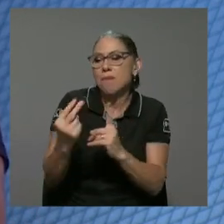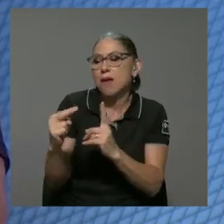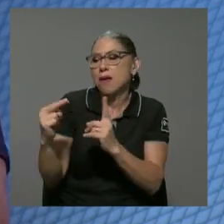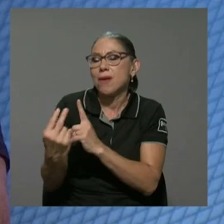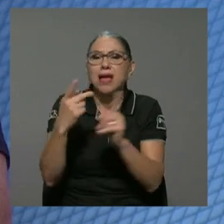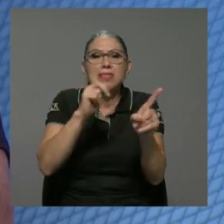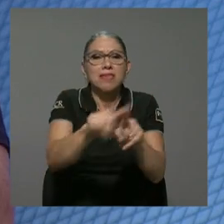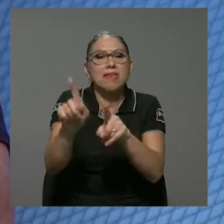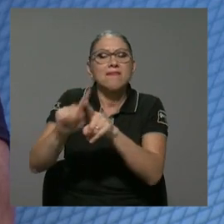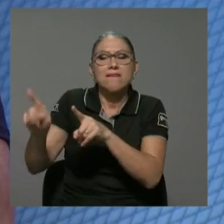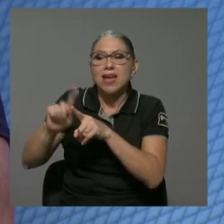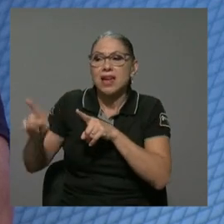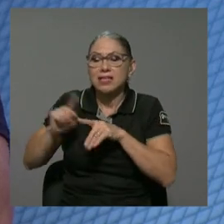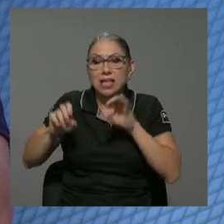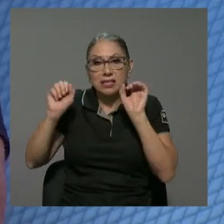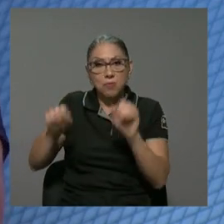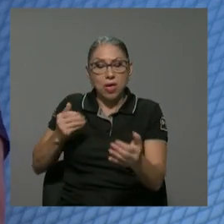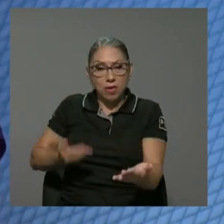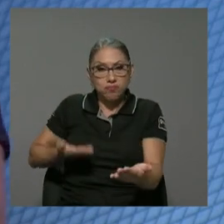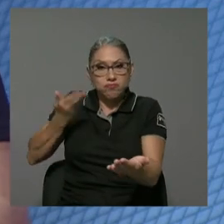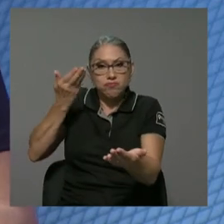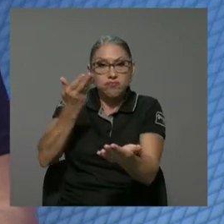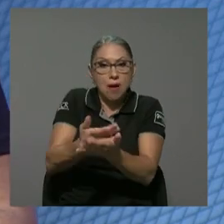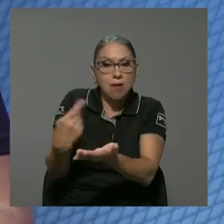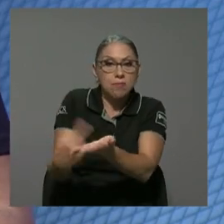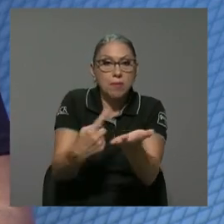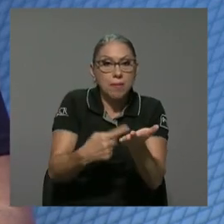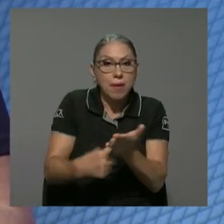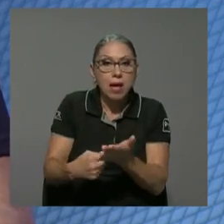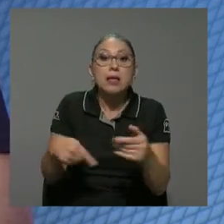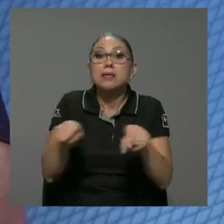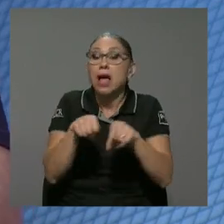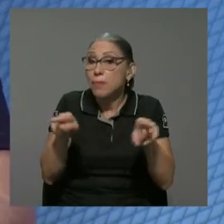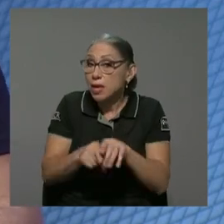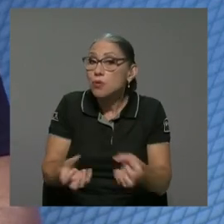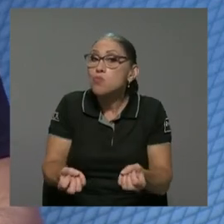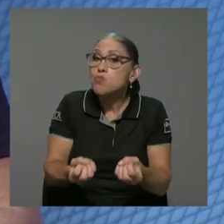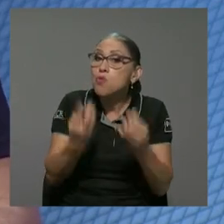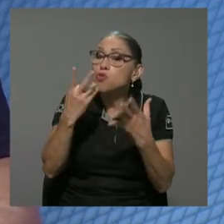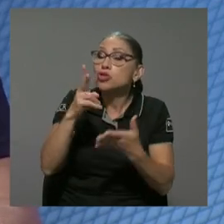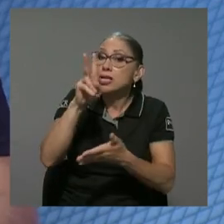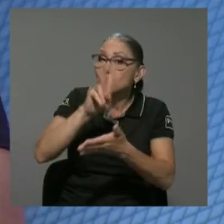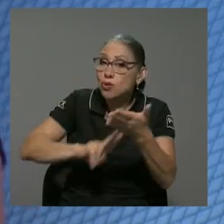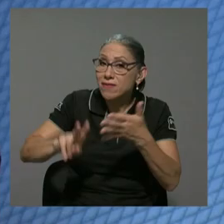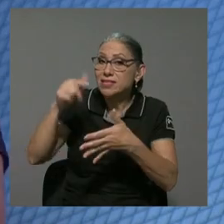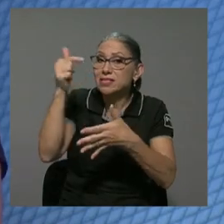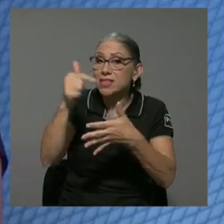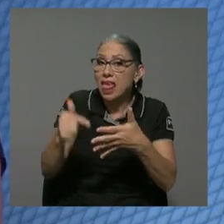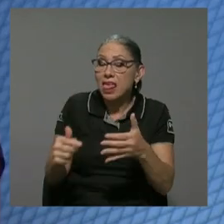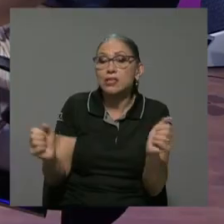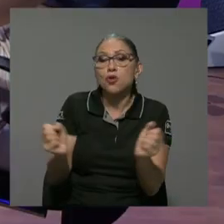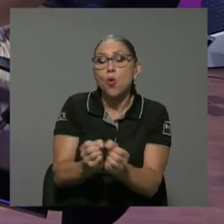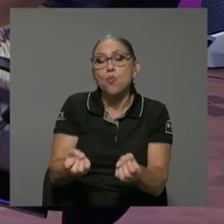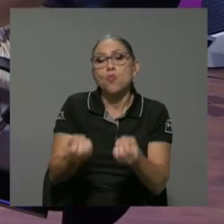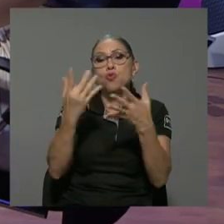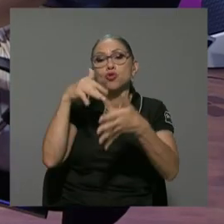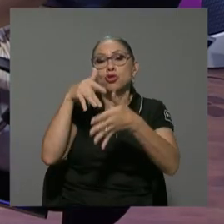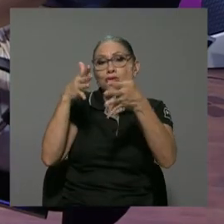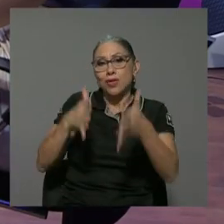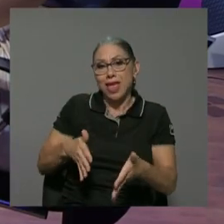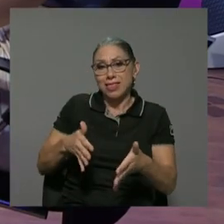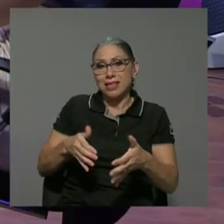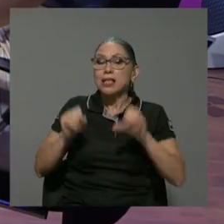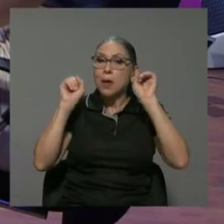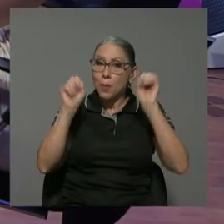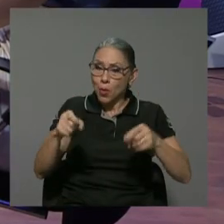movimiento estudiantil, y que somos muchas universidades, además, con muchos estudiantes, llevar esa diversidad y esos,